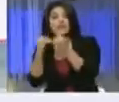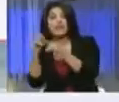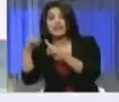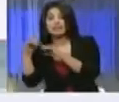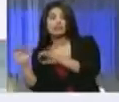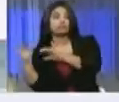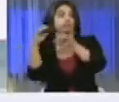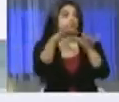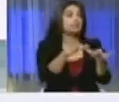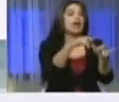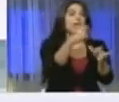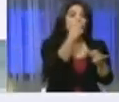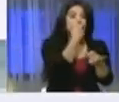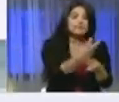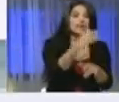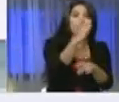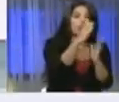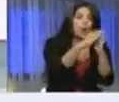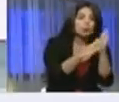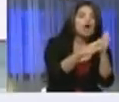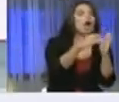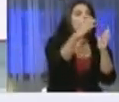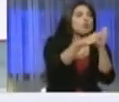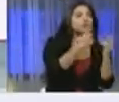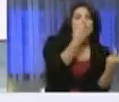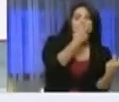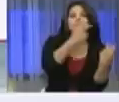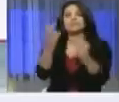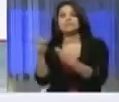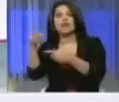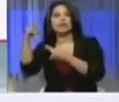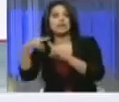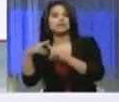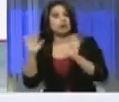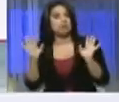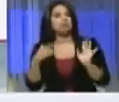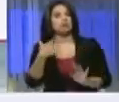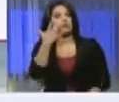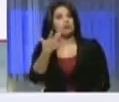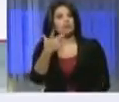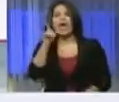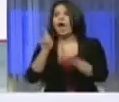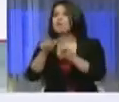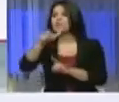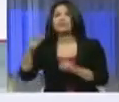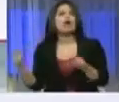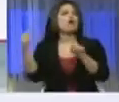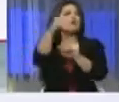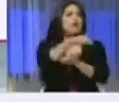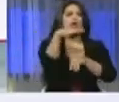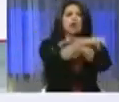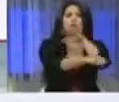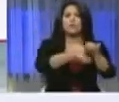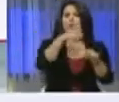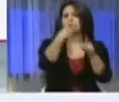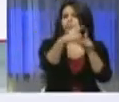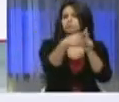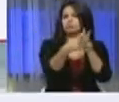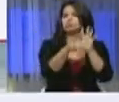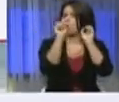a visitarse. Alguna gente pasó por allá y trató de comprar algunas cosas.